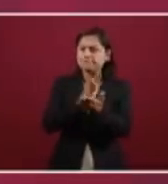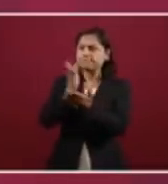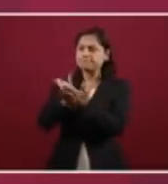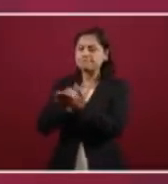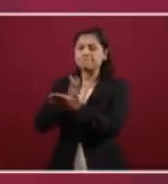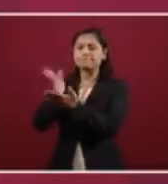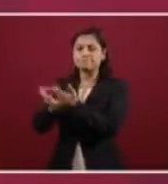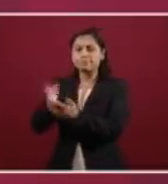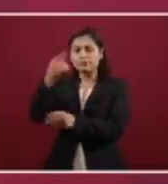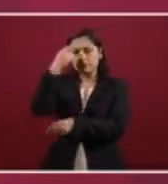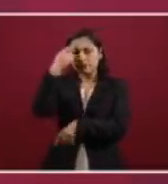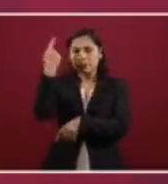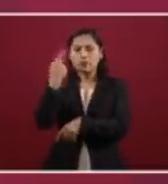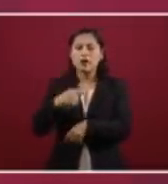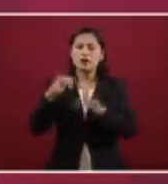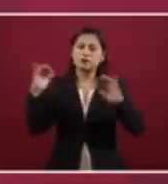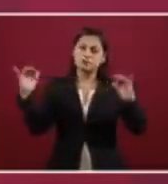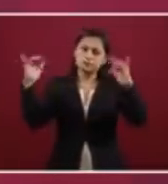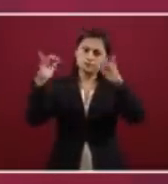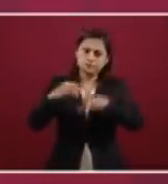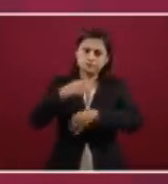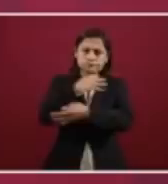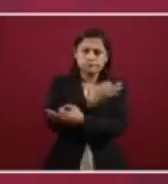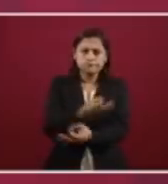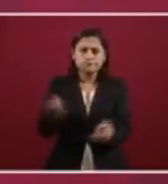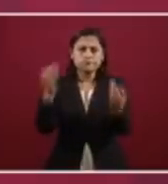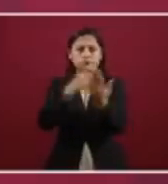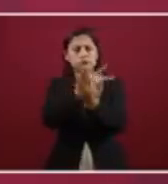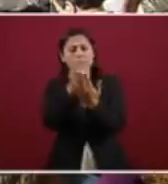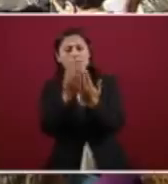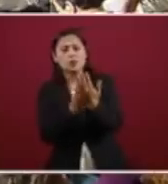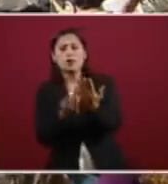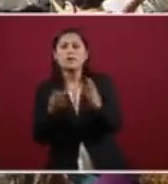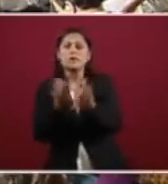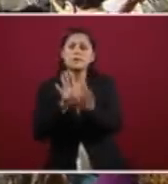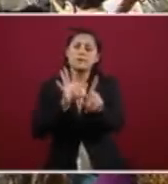públicas precisamente de los avances del programa.